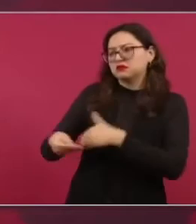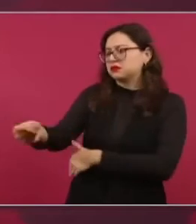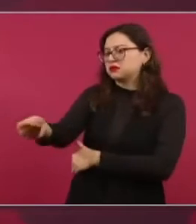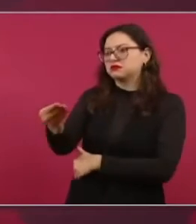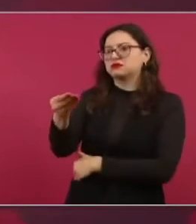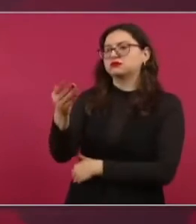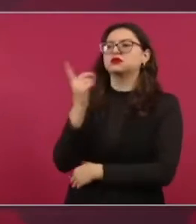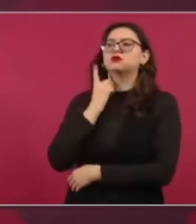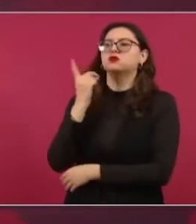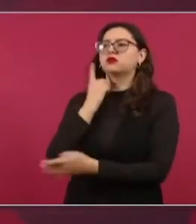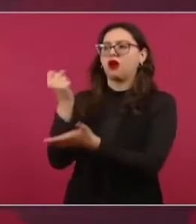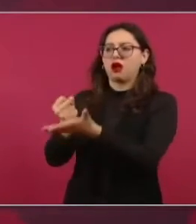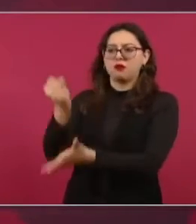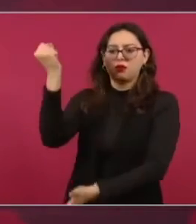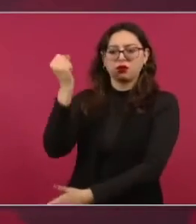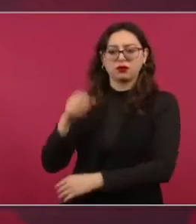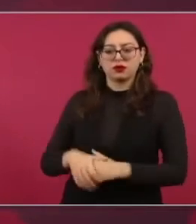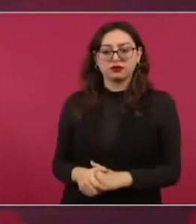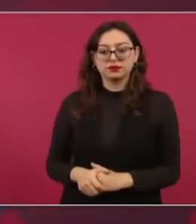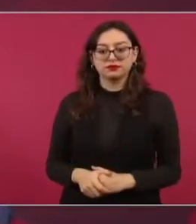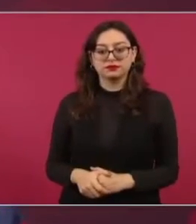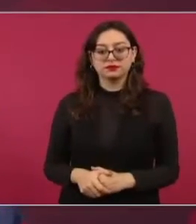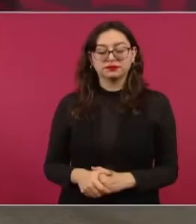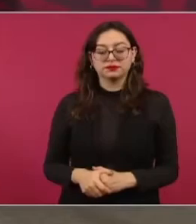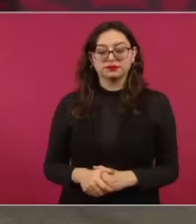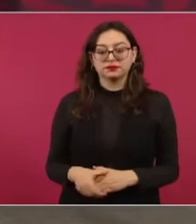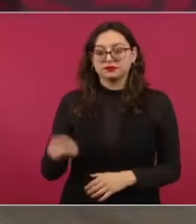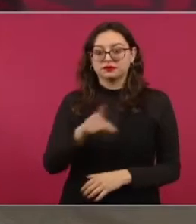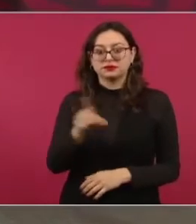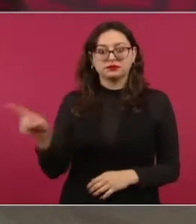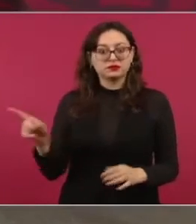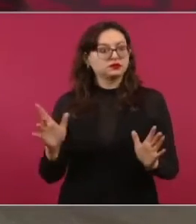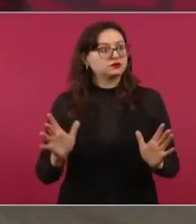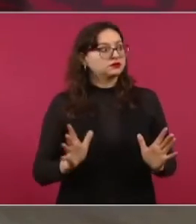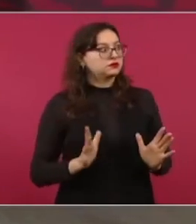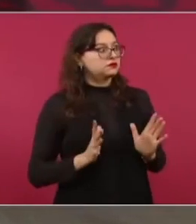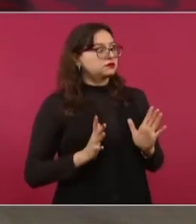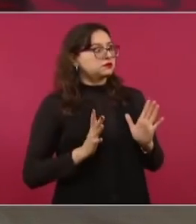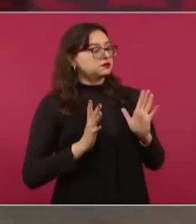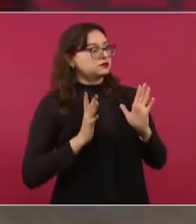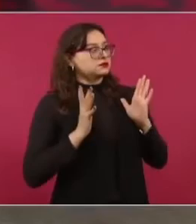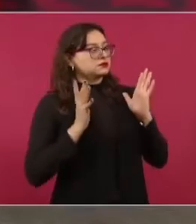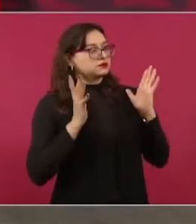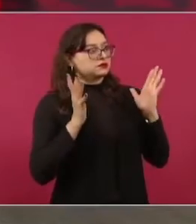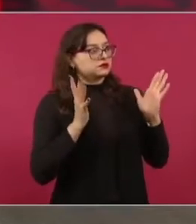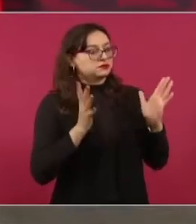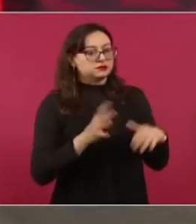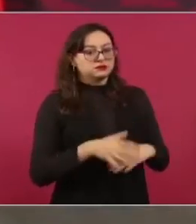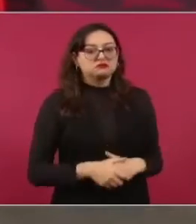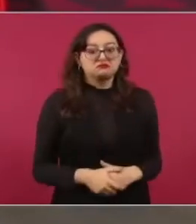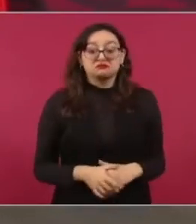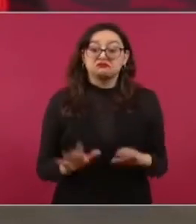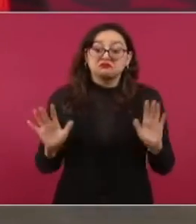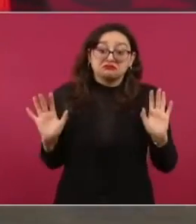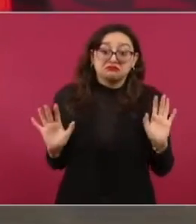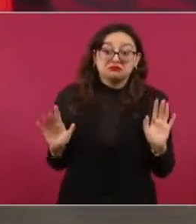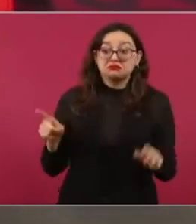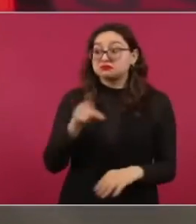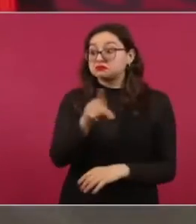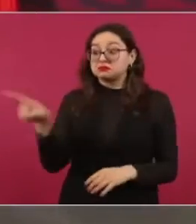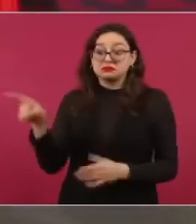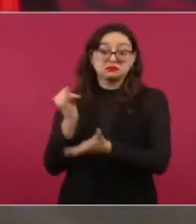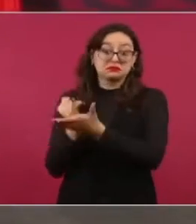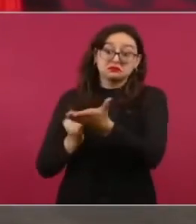a la Asamblea. Entonces les digo, no, elijan. Y ellos eligieron y